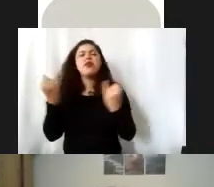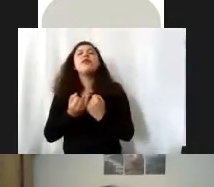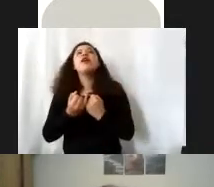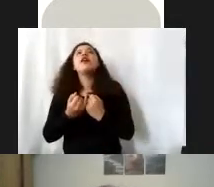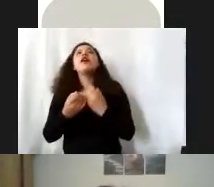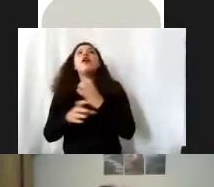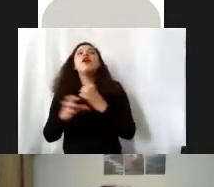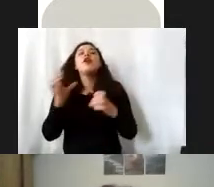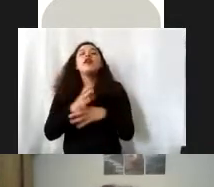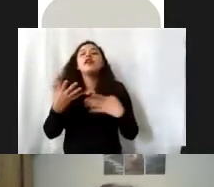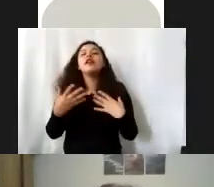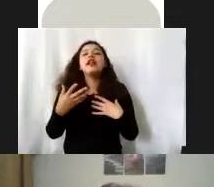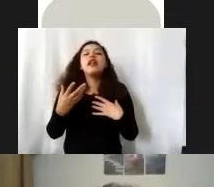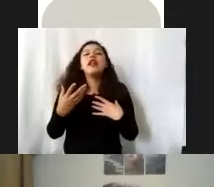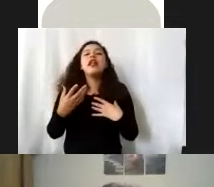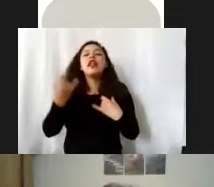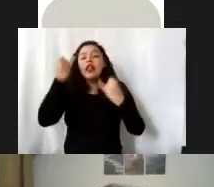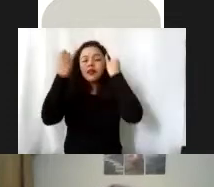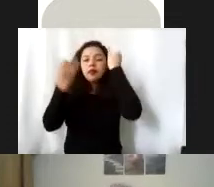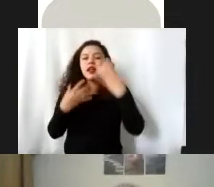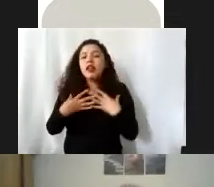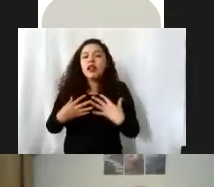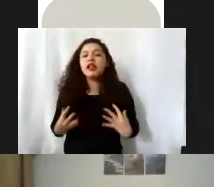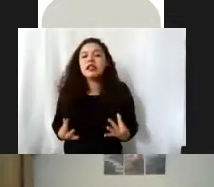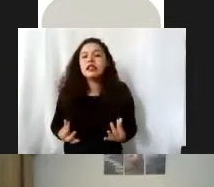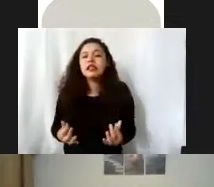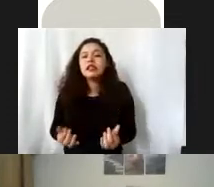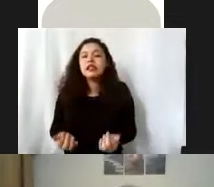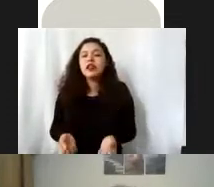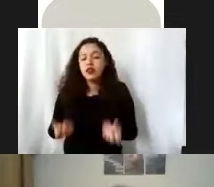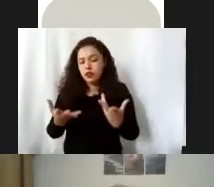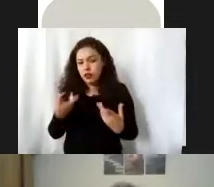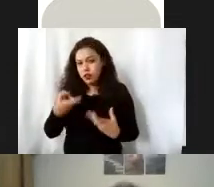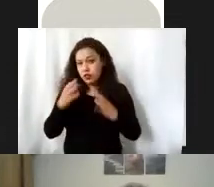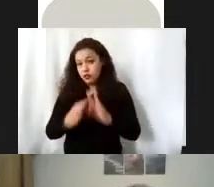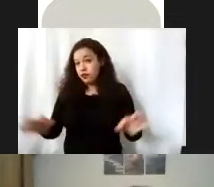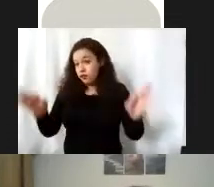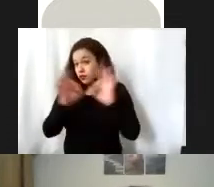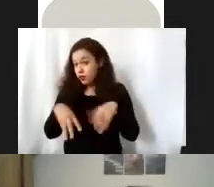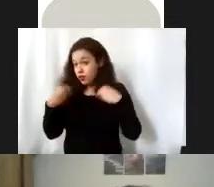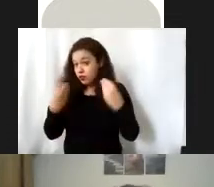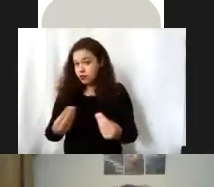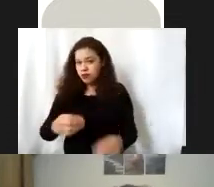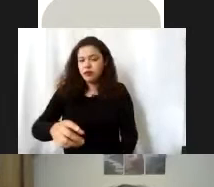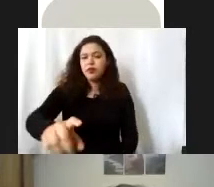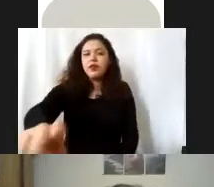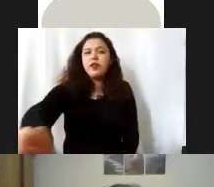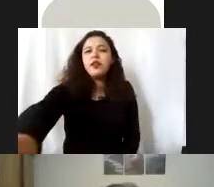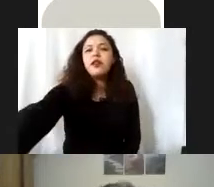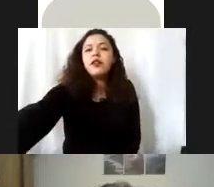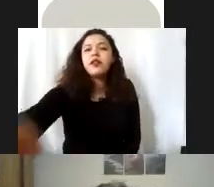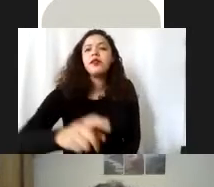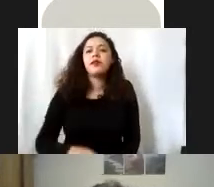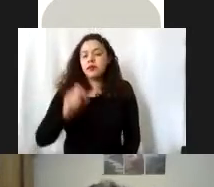de calidad de valoración. Que eso es muy importante por lo que tú decías, ¿no?